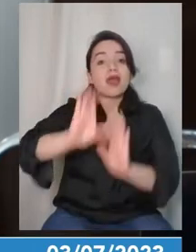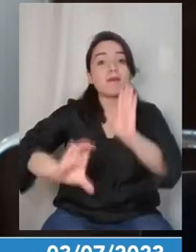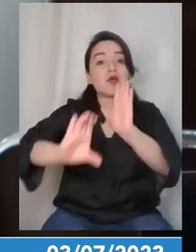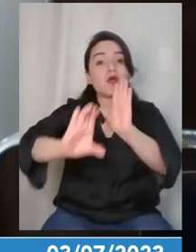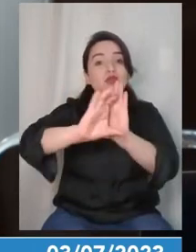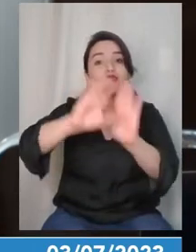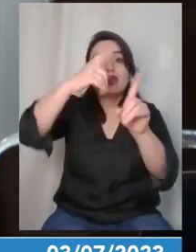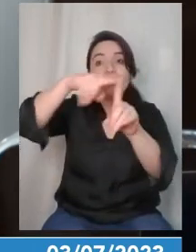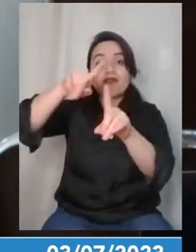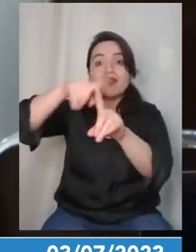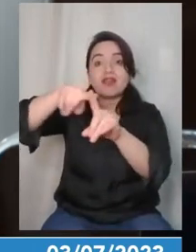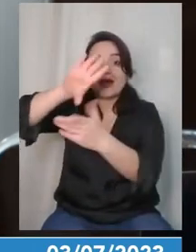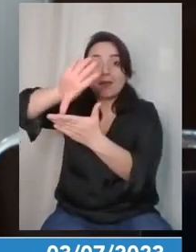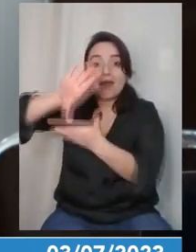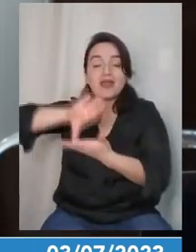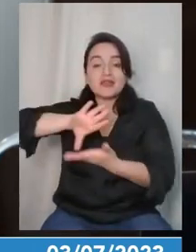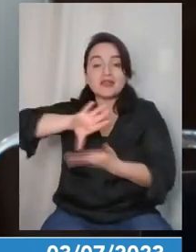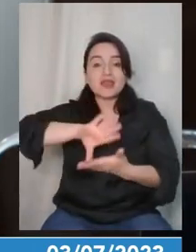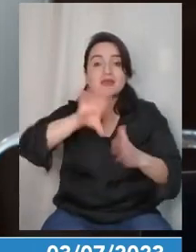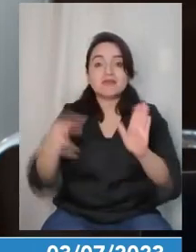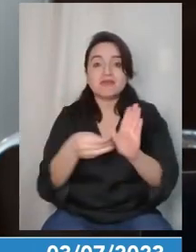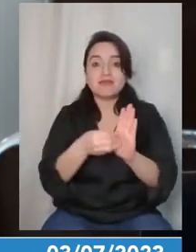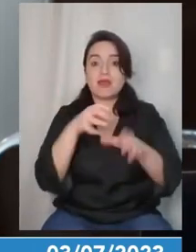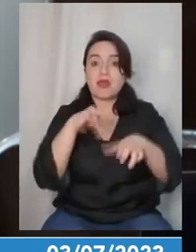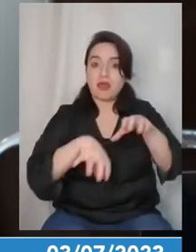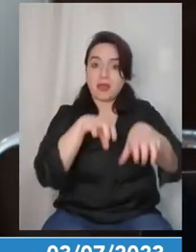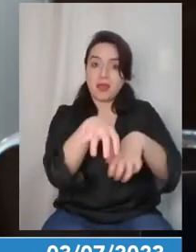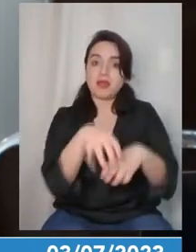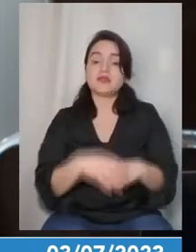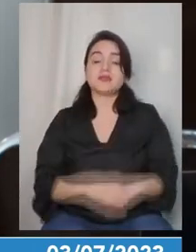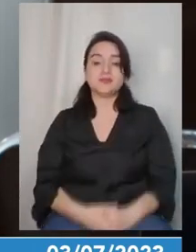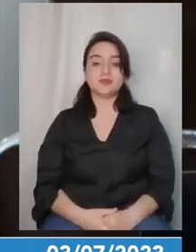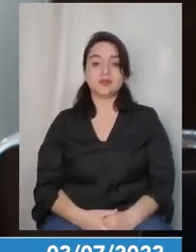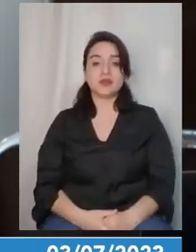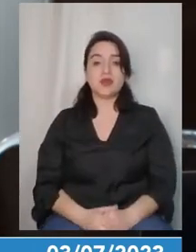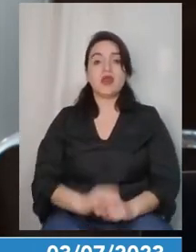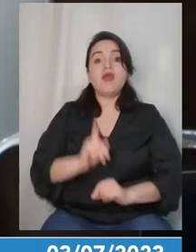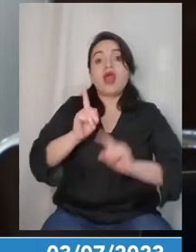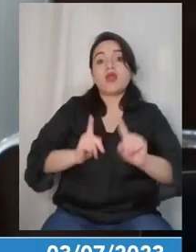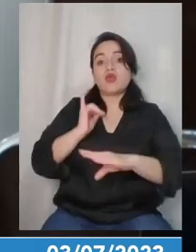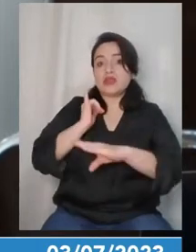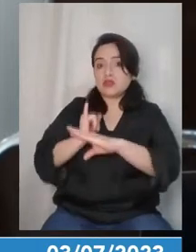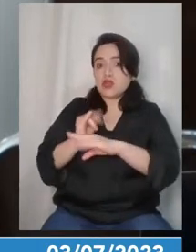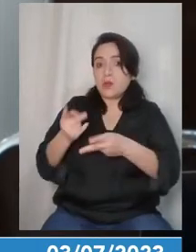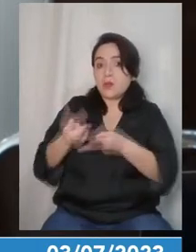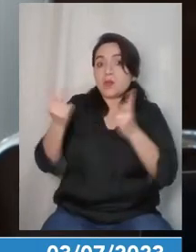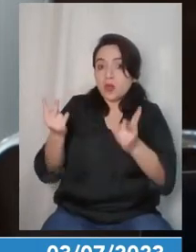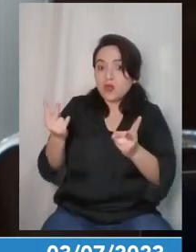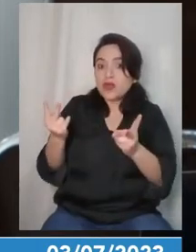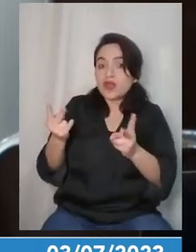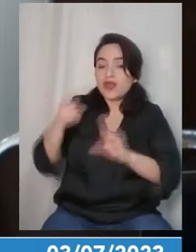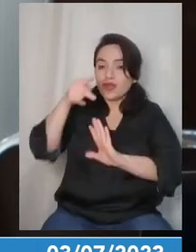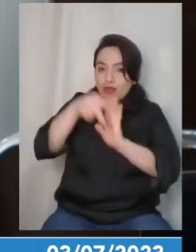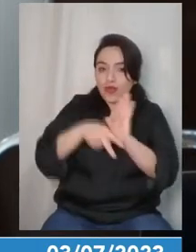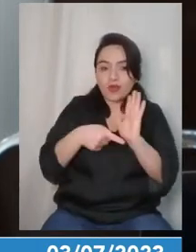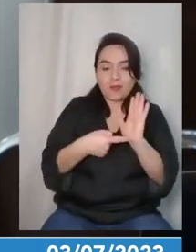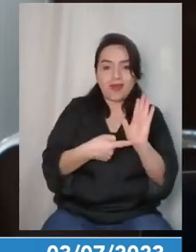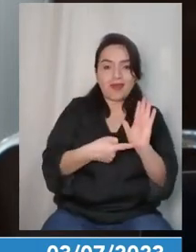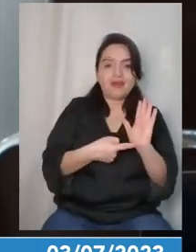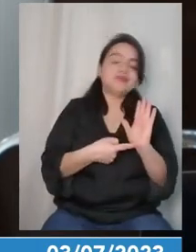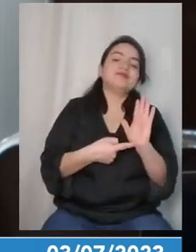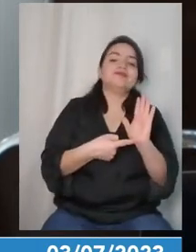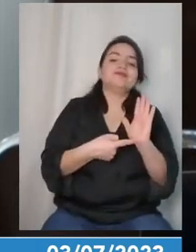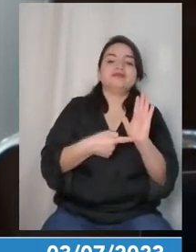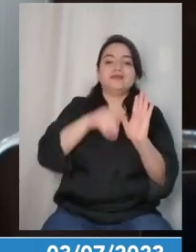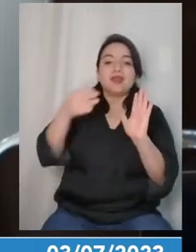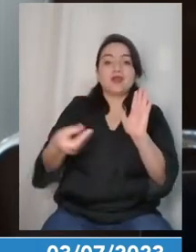Algunas incluso han creado organismos públicos a través de normativa especializada una vez que han sido incorporados en la